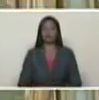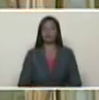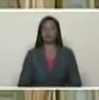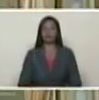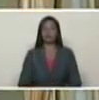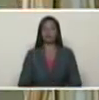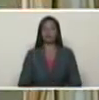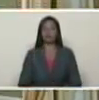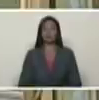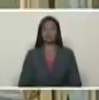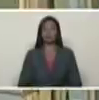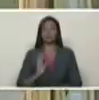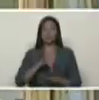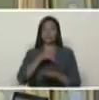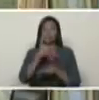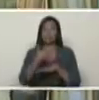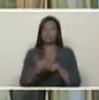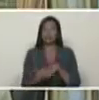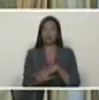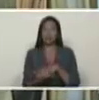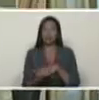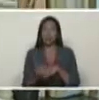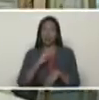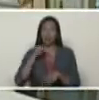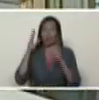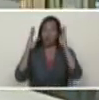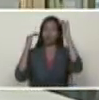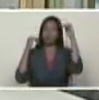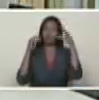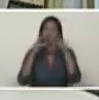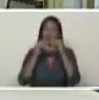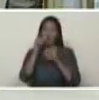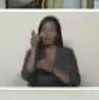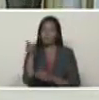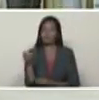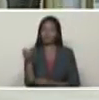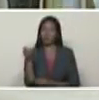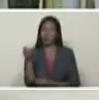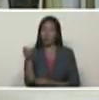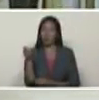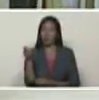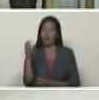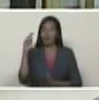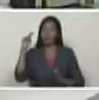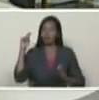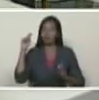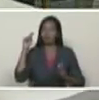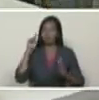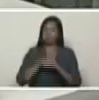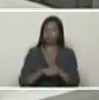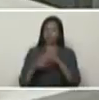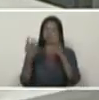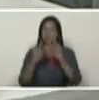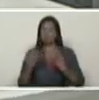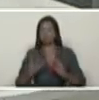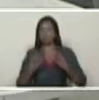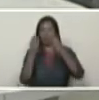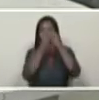del plan para atender a las víctimas del bloqueo y la guerra